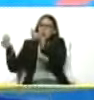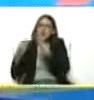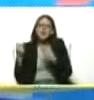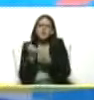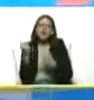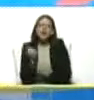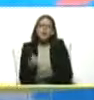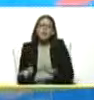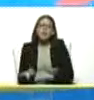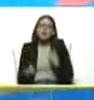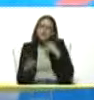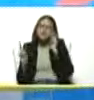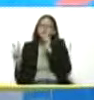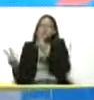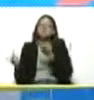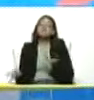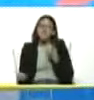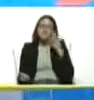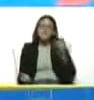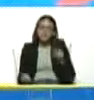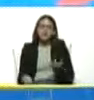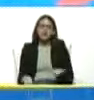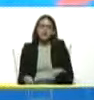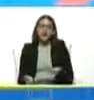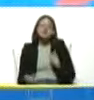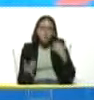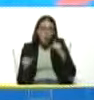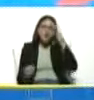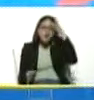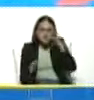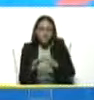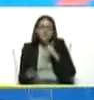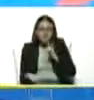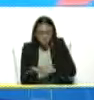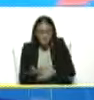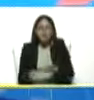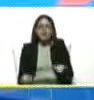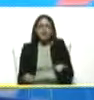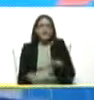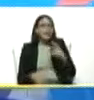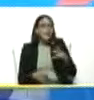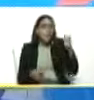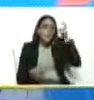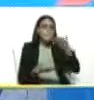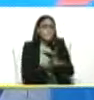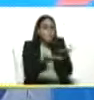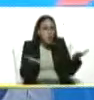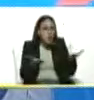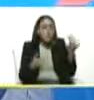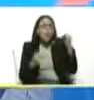Y creo profundamente en la fe de la gente sencilla.